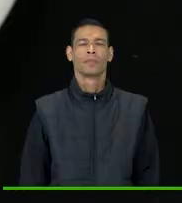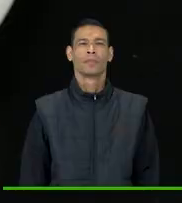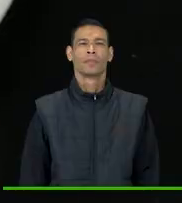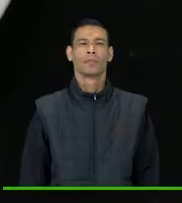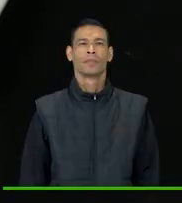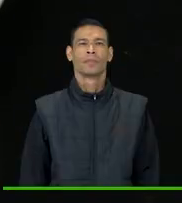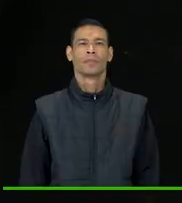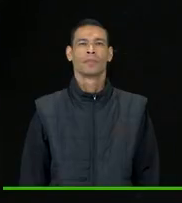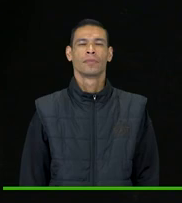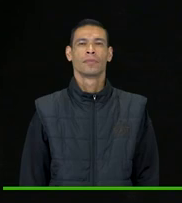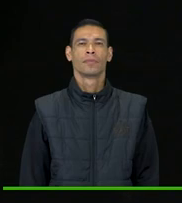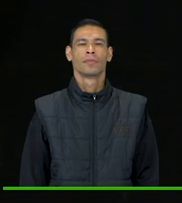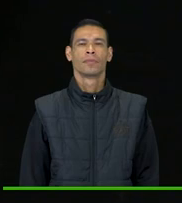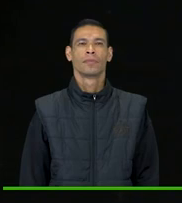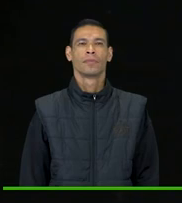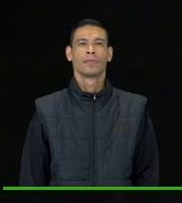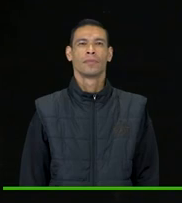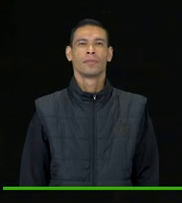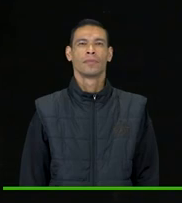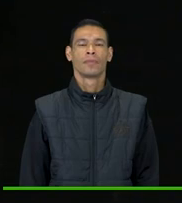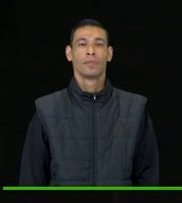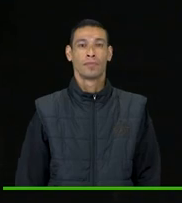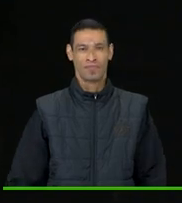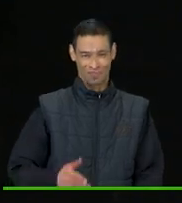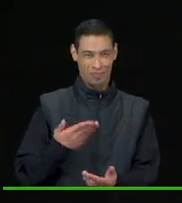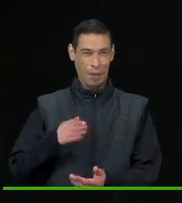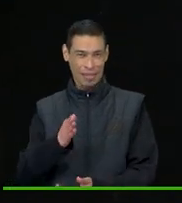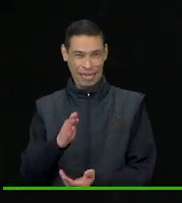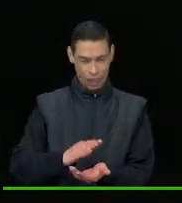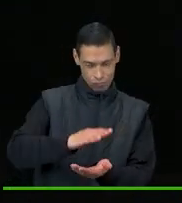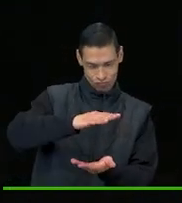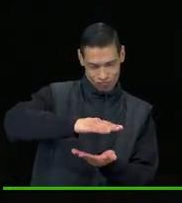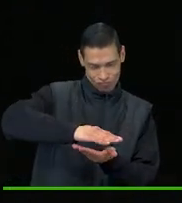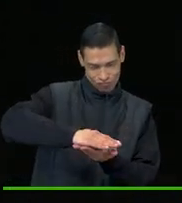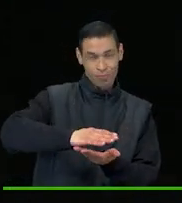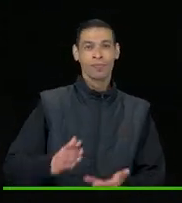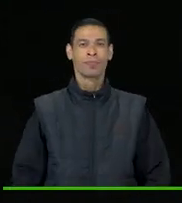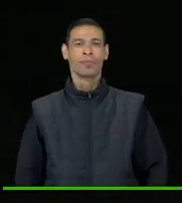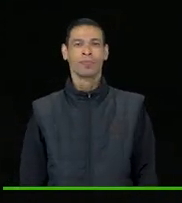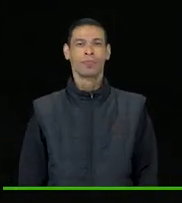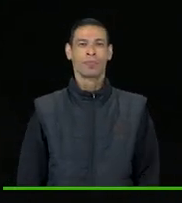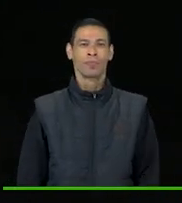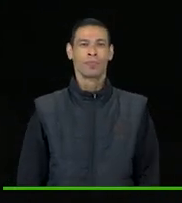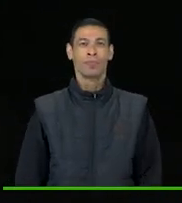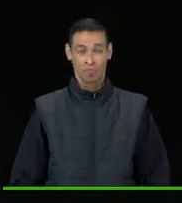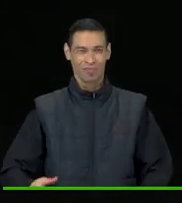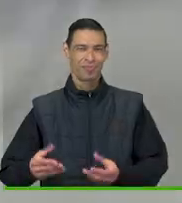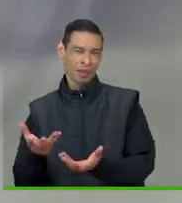. Vamos a colocar el filete, un poquitico de salsa.